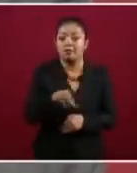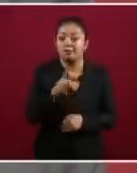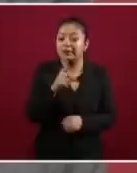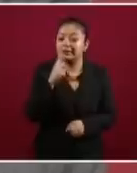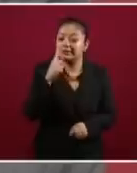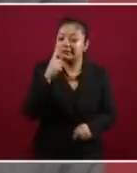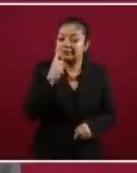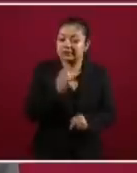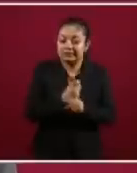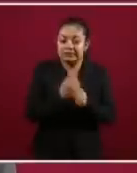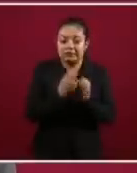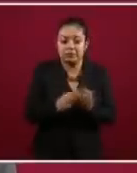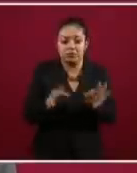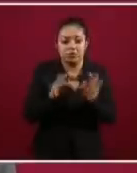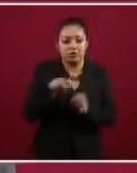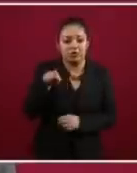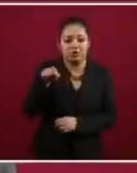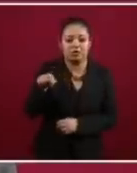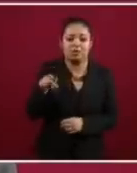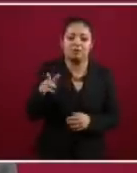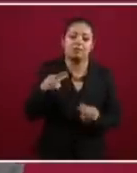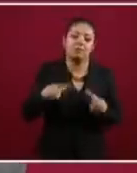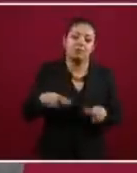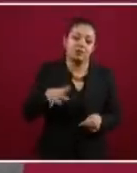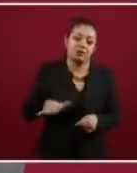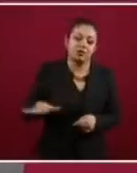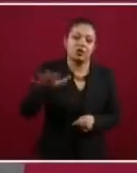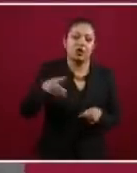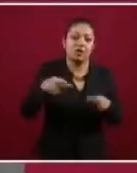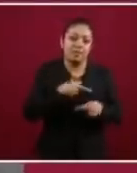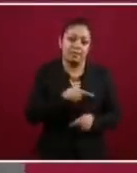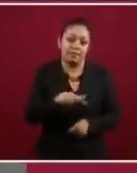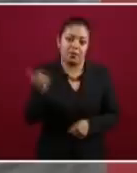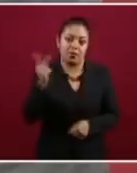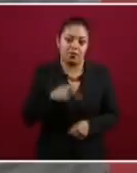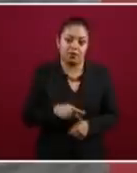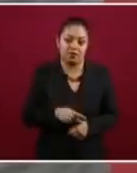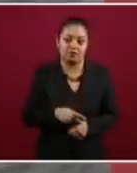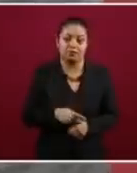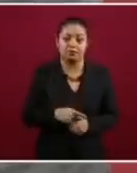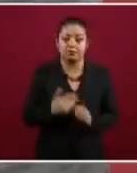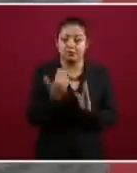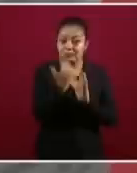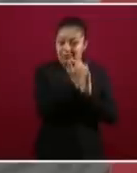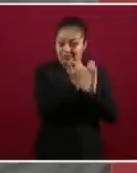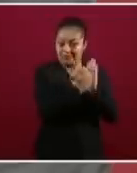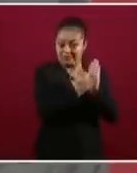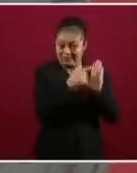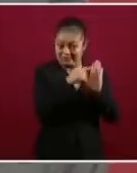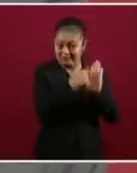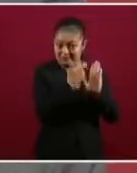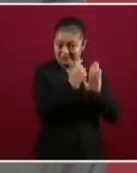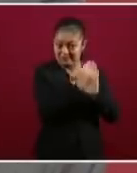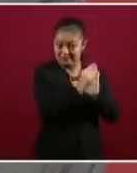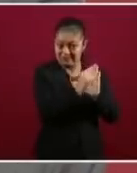preferencia a los más pobres. Y es un presupuesto que no permite